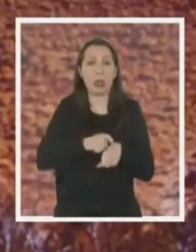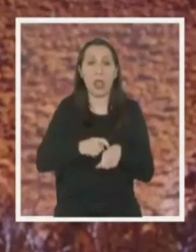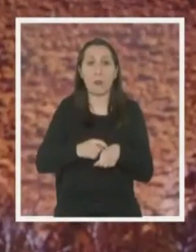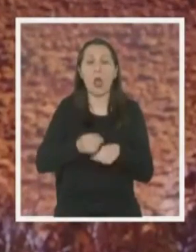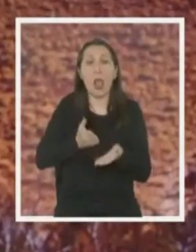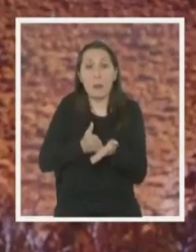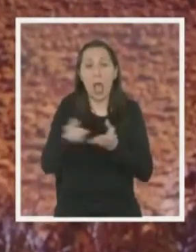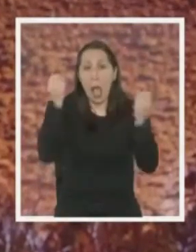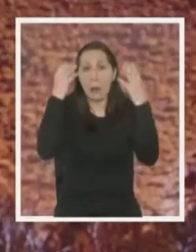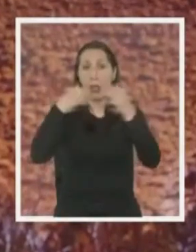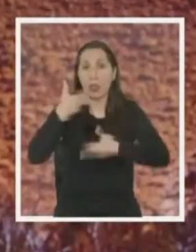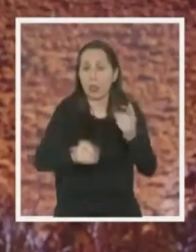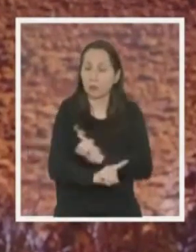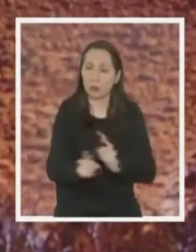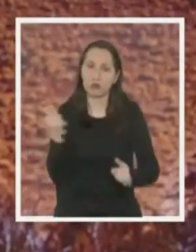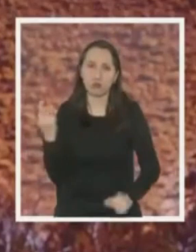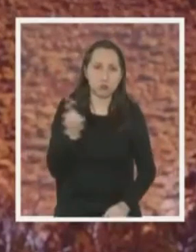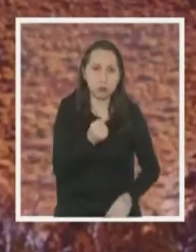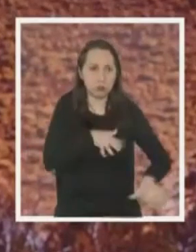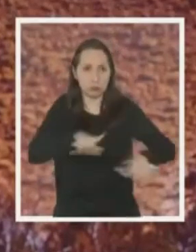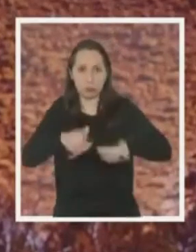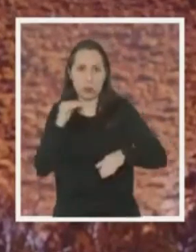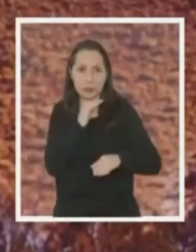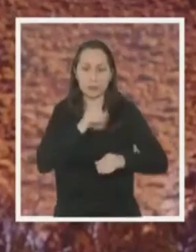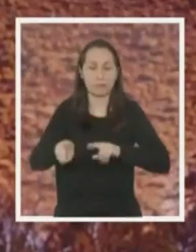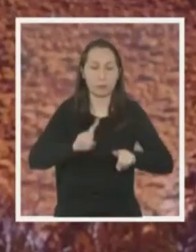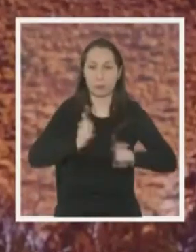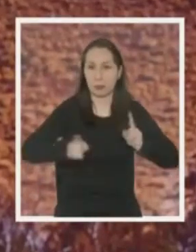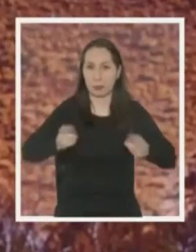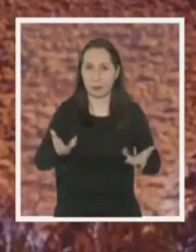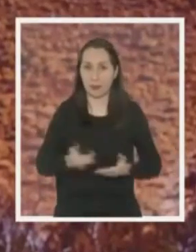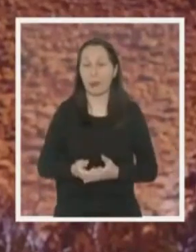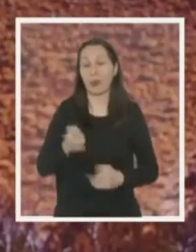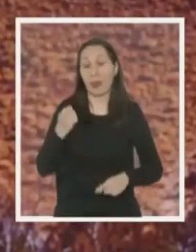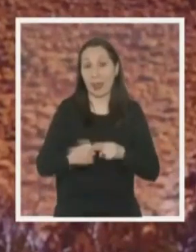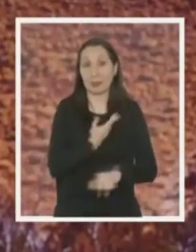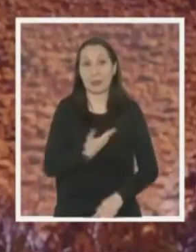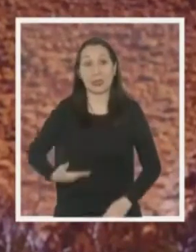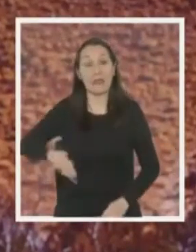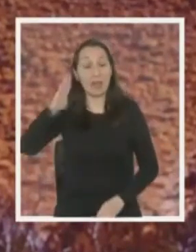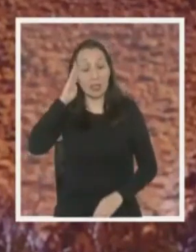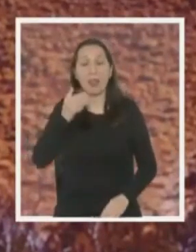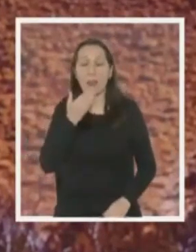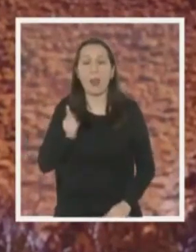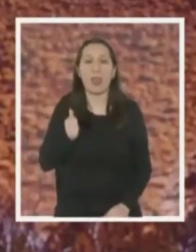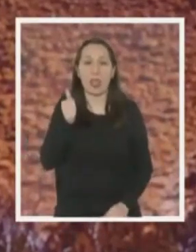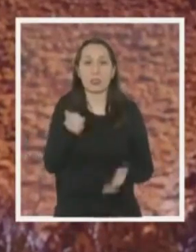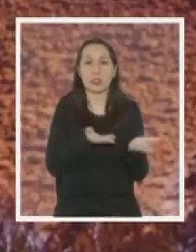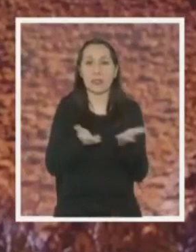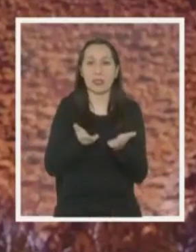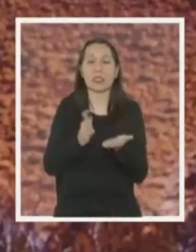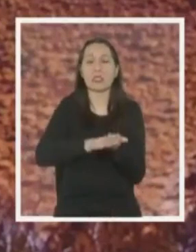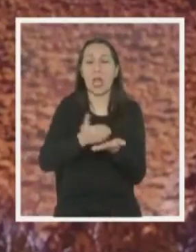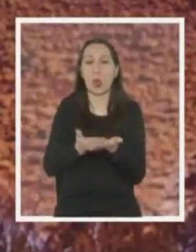curvas de aprendizaje. Hay que llegar a actuar. Y durante el gobierno de la expresidenta Bachelet ejerció como director del Servicio de